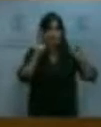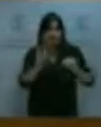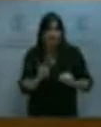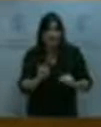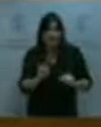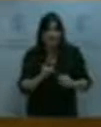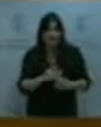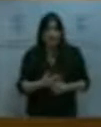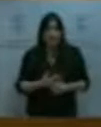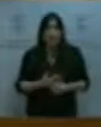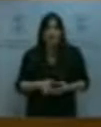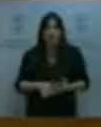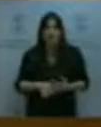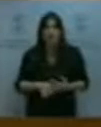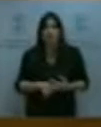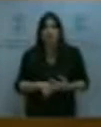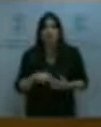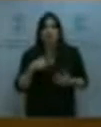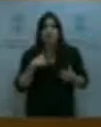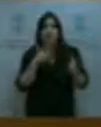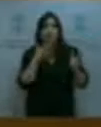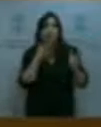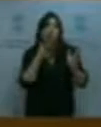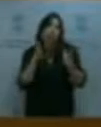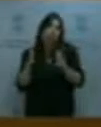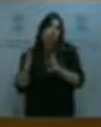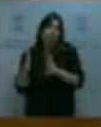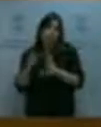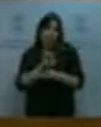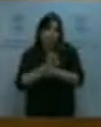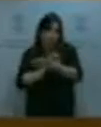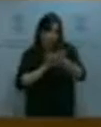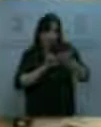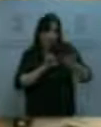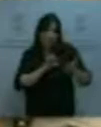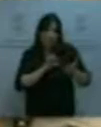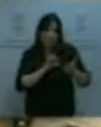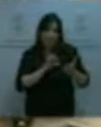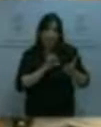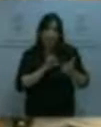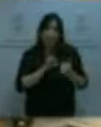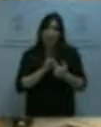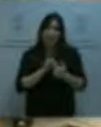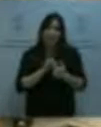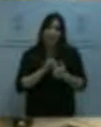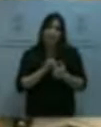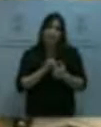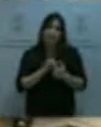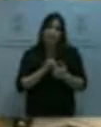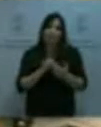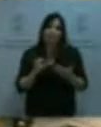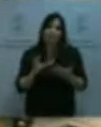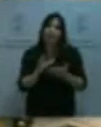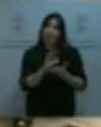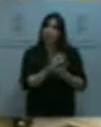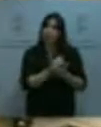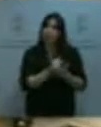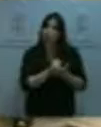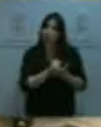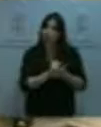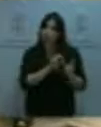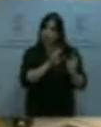recomendaría a sus señorías que, sin duda, todos preparamos adecuadamente los temas. El señor Gutiérrez